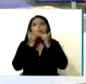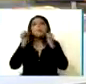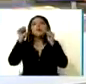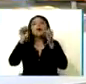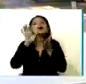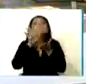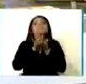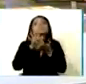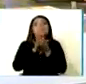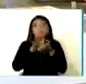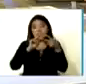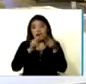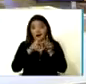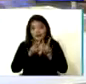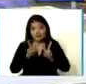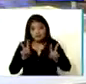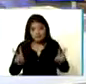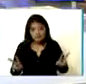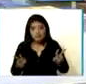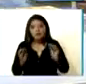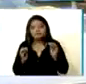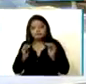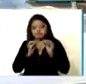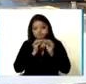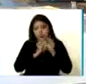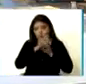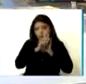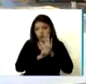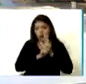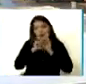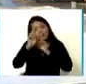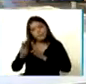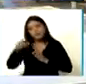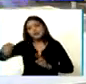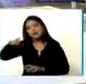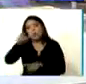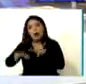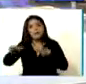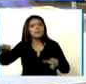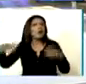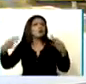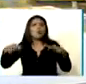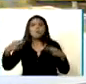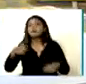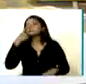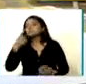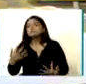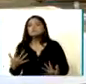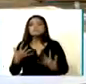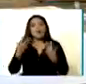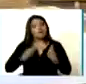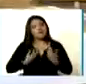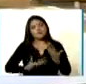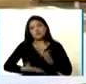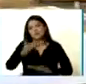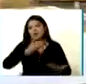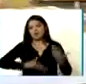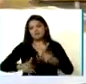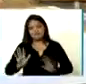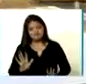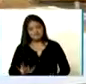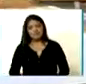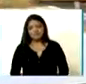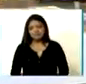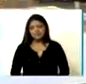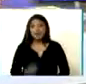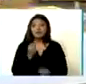pacífica, enmarcada en lo que es la Constitución y obviamente el respeto de todos los ciudadanos a circular, a respirar, a convivir. Esperemos que sea así, Bar.